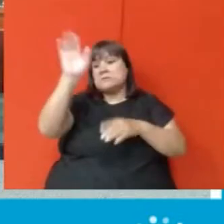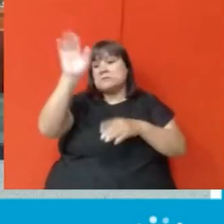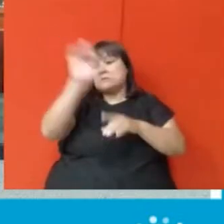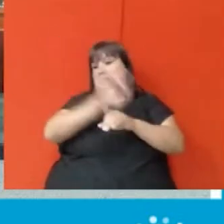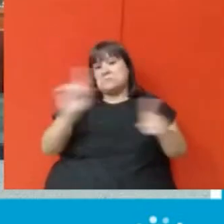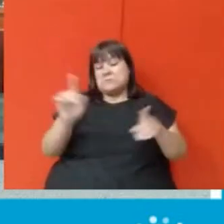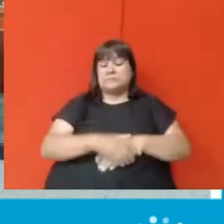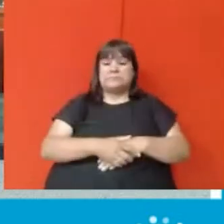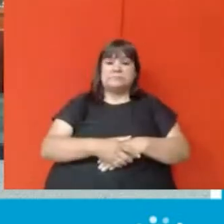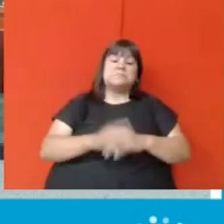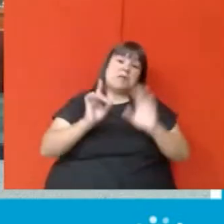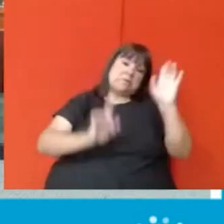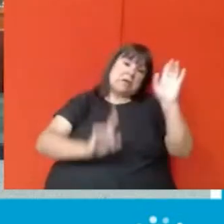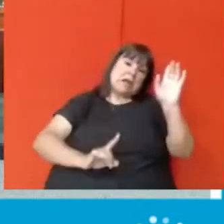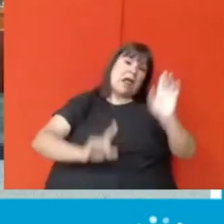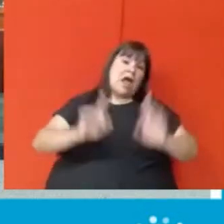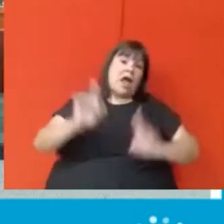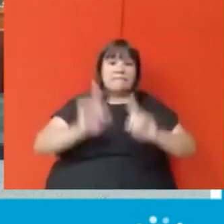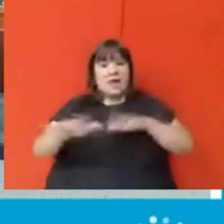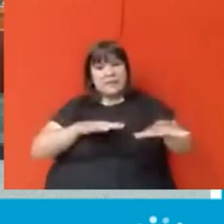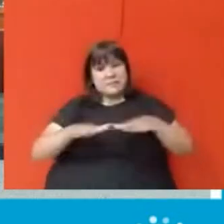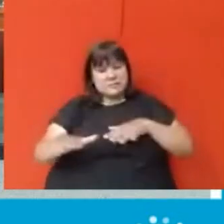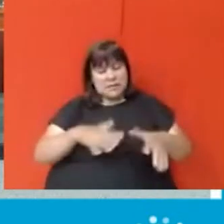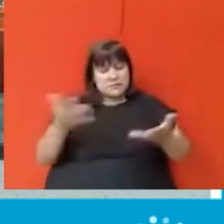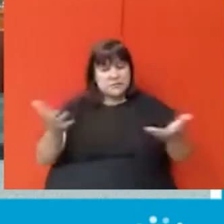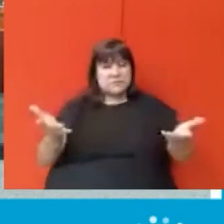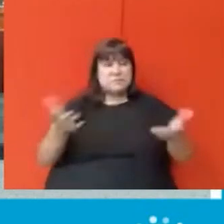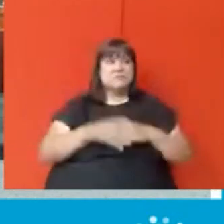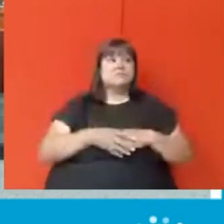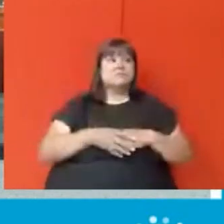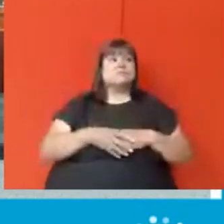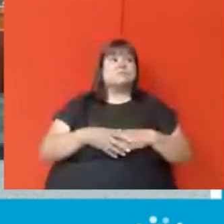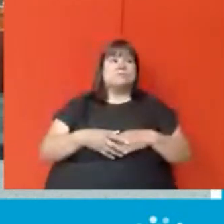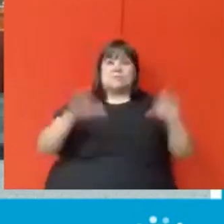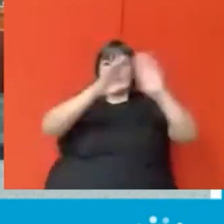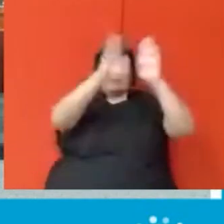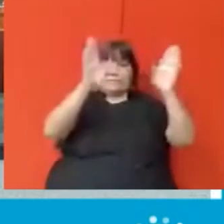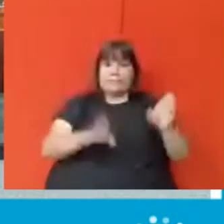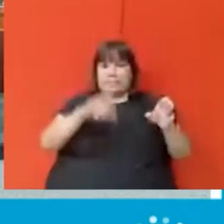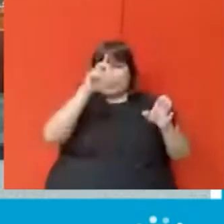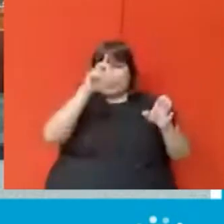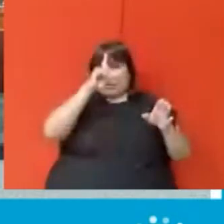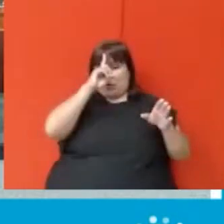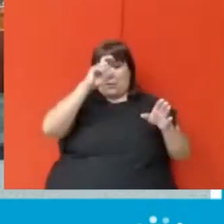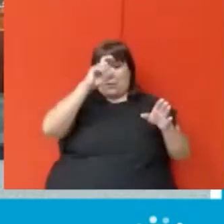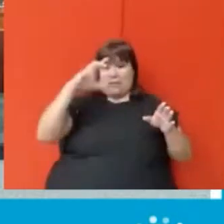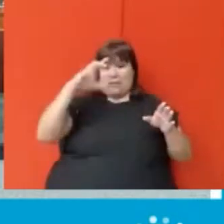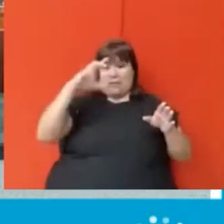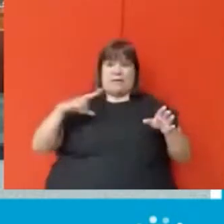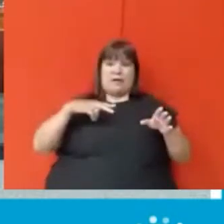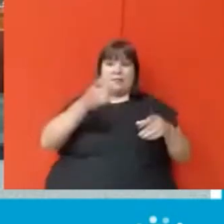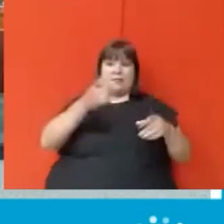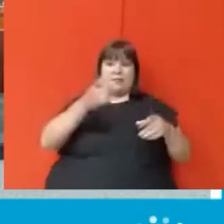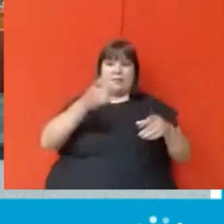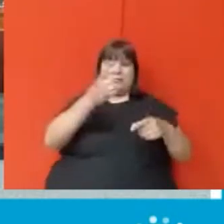O a veces, esto también lo he visto, yo deambulo mucho por los sanatorios, que el paciente, por ejemplo, se le da lo que se llama baño